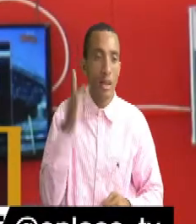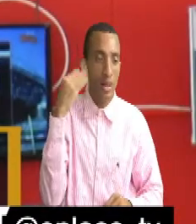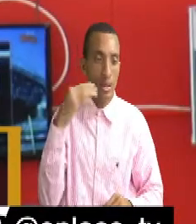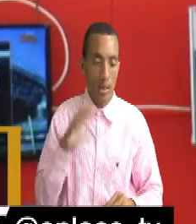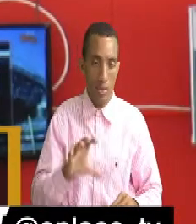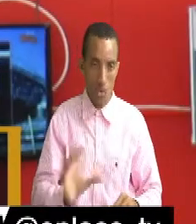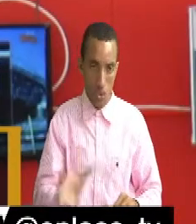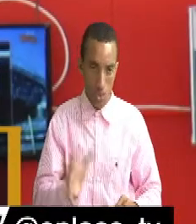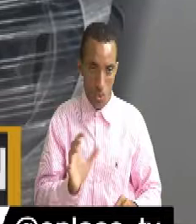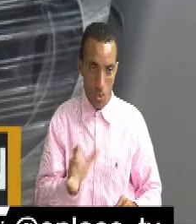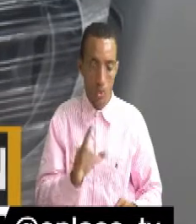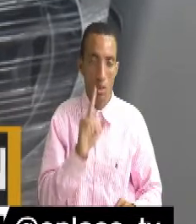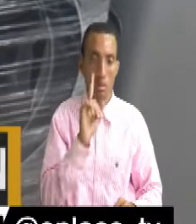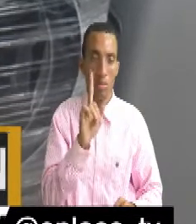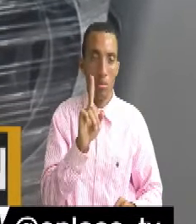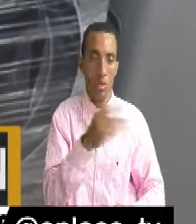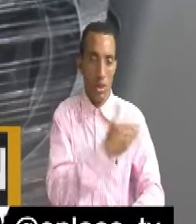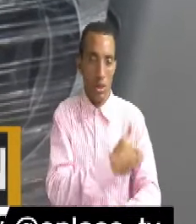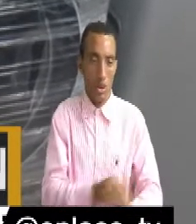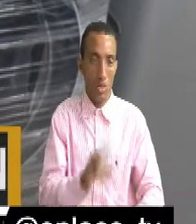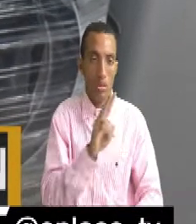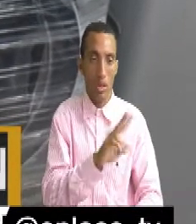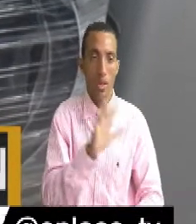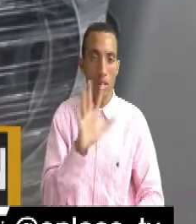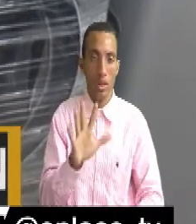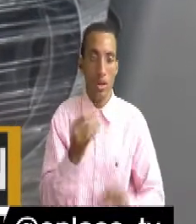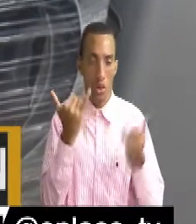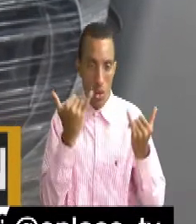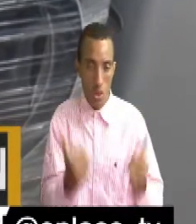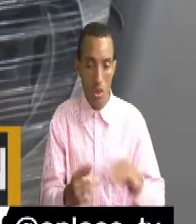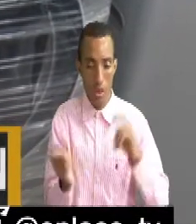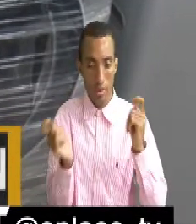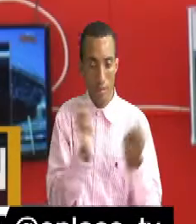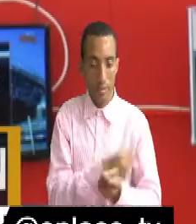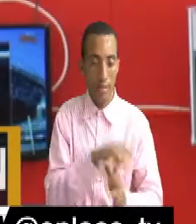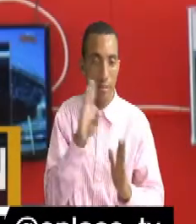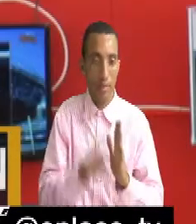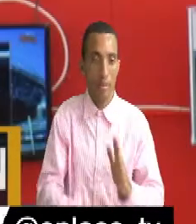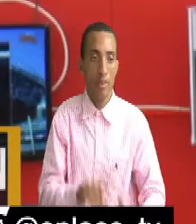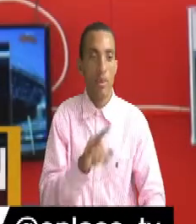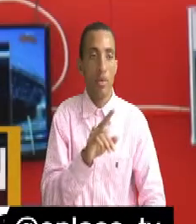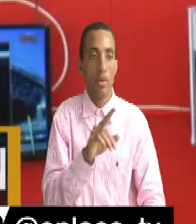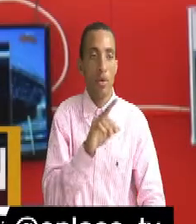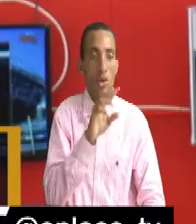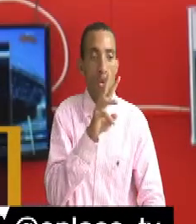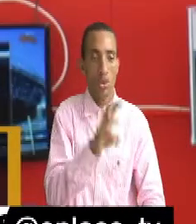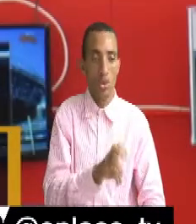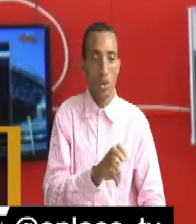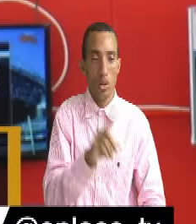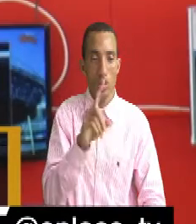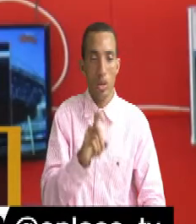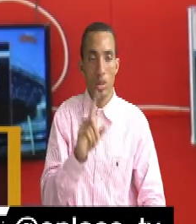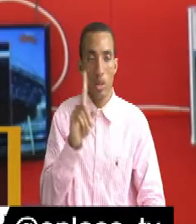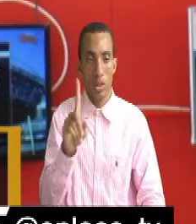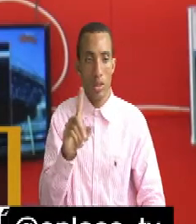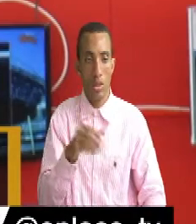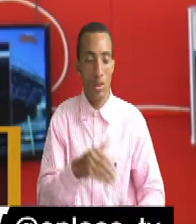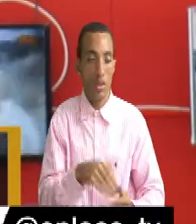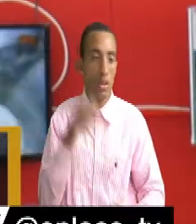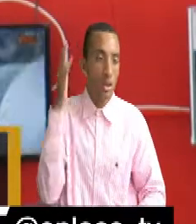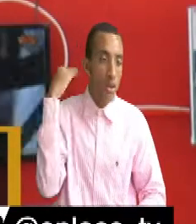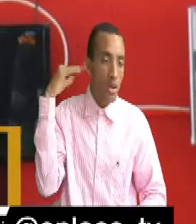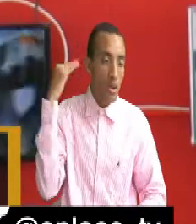costaba 1.025.000, con la promoción va a costar 861.000. Una nevera que costaba 2 millones de